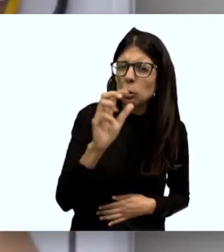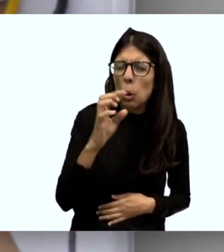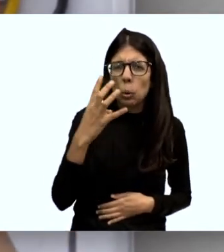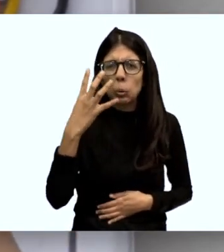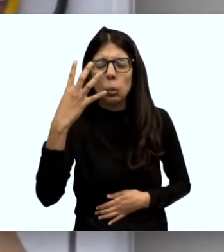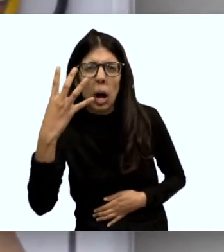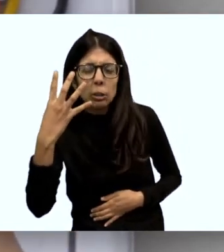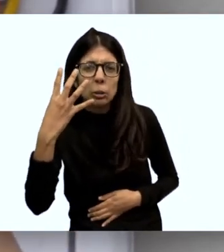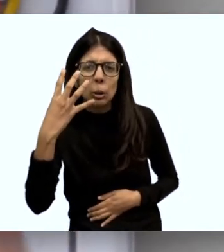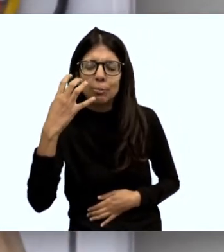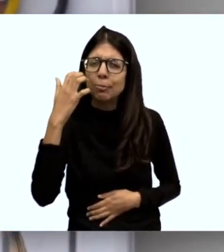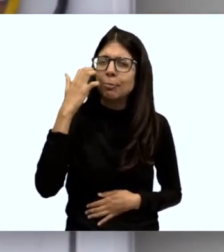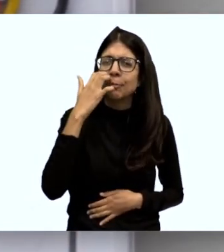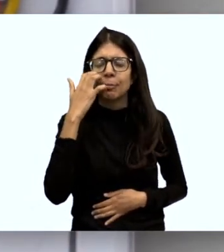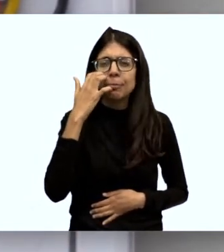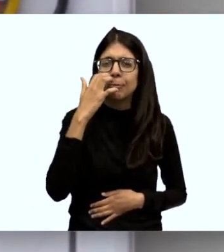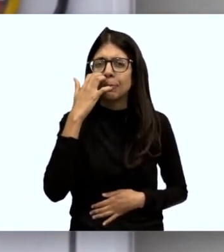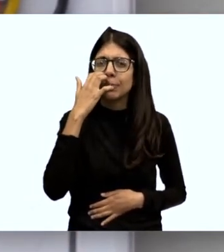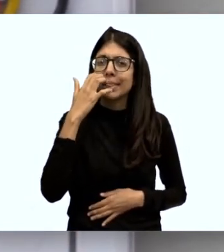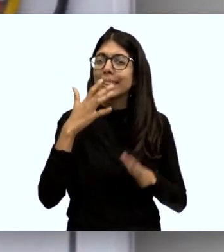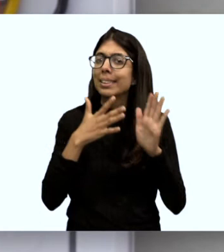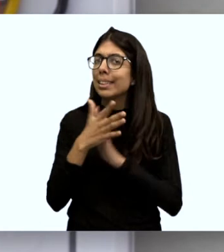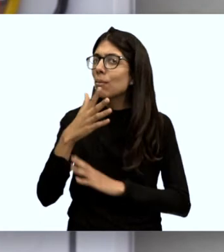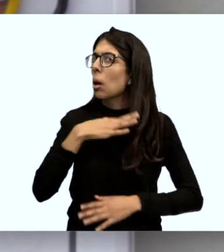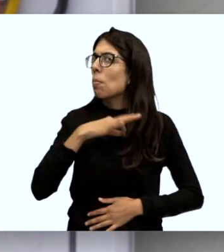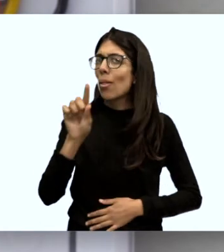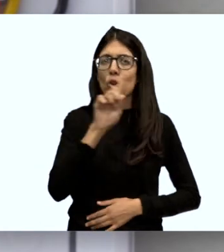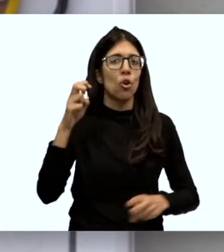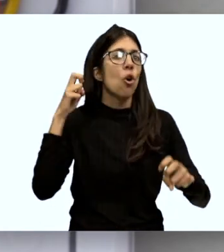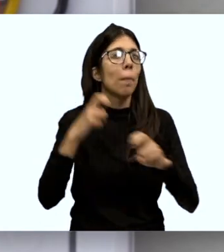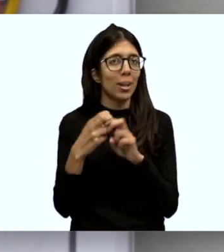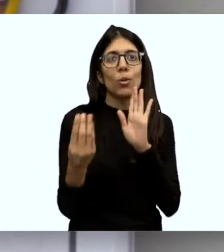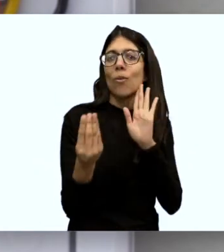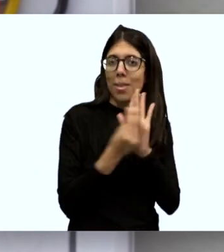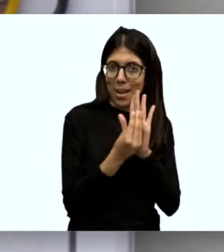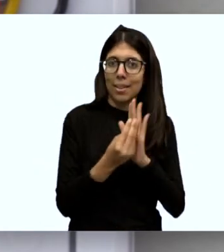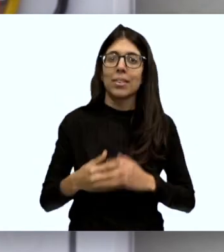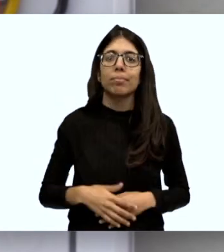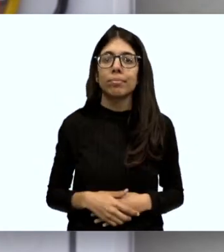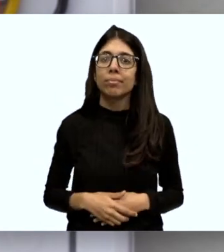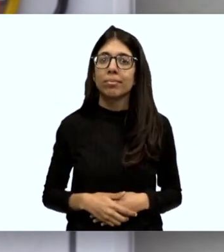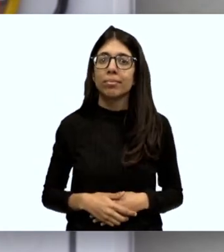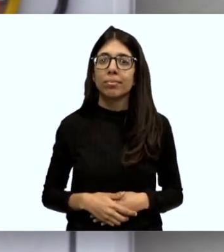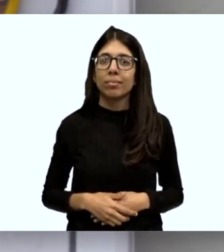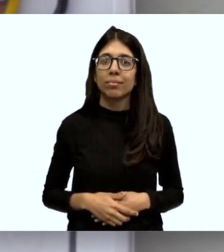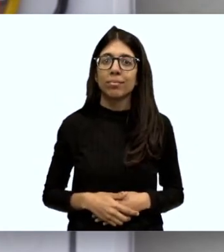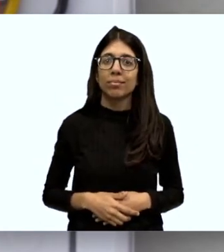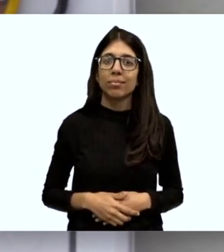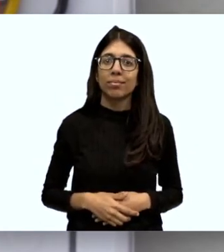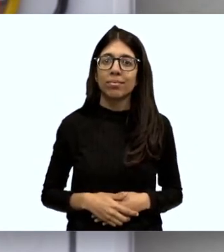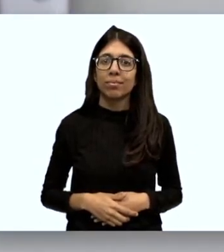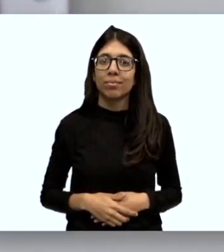casos solo 4 cables conectados al telefonillo, se trata de un sistema de portero automático digital, por lo que no será compatible con tu Cubadis